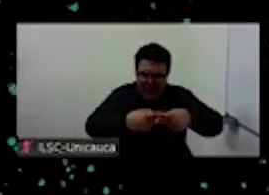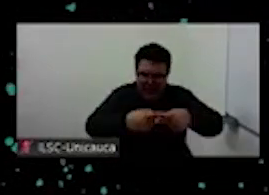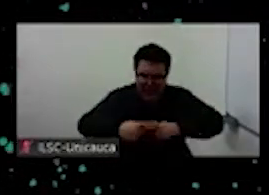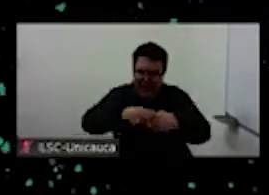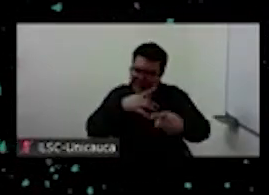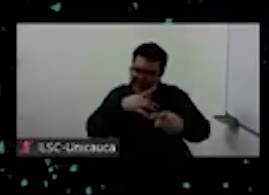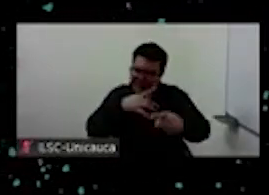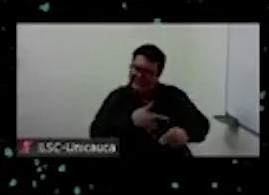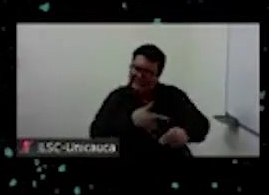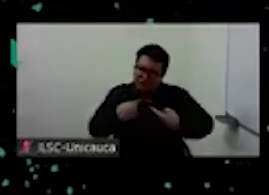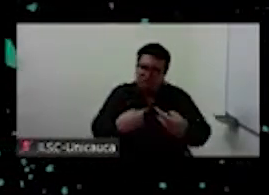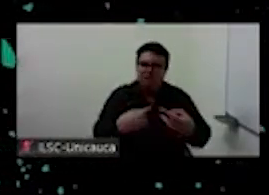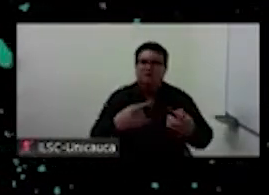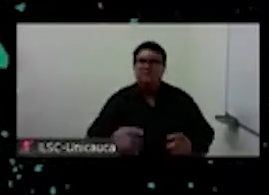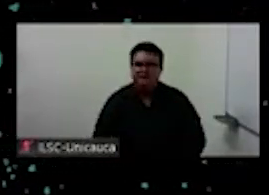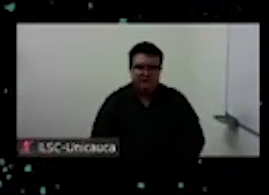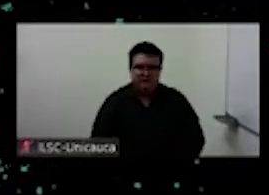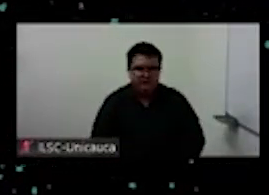sentidos.